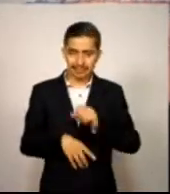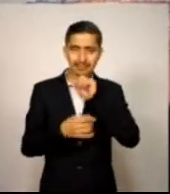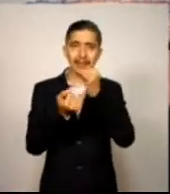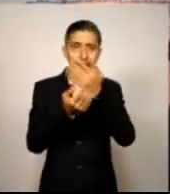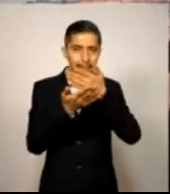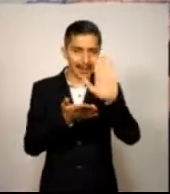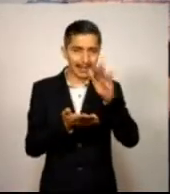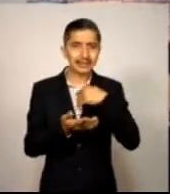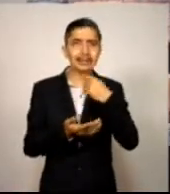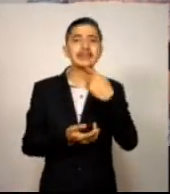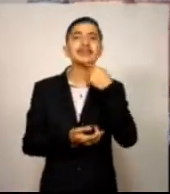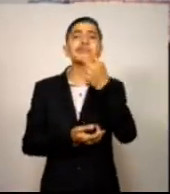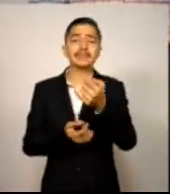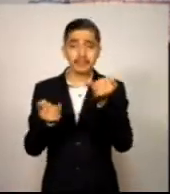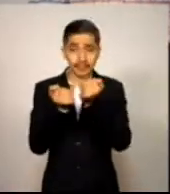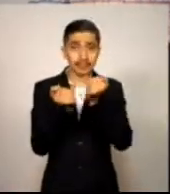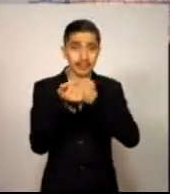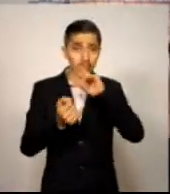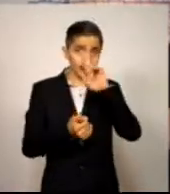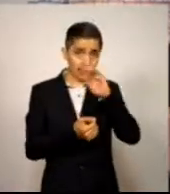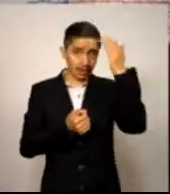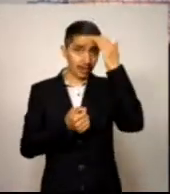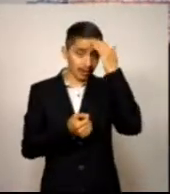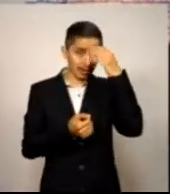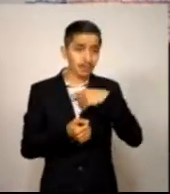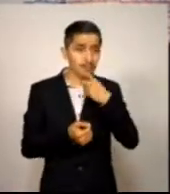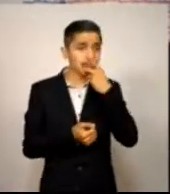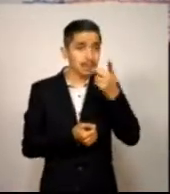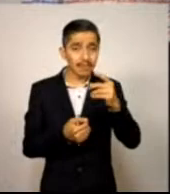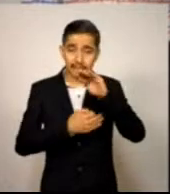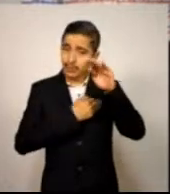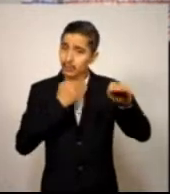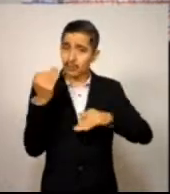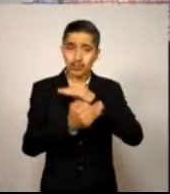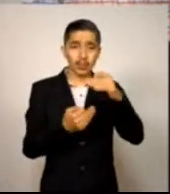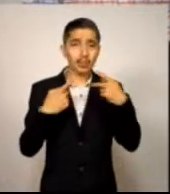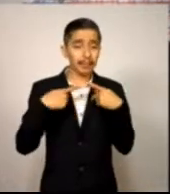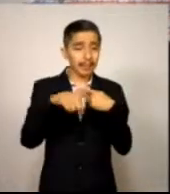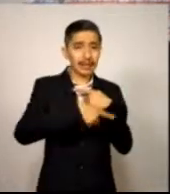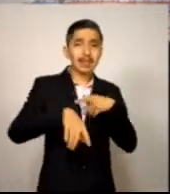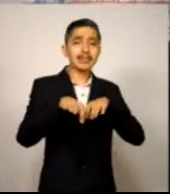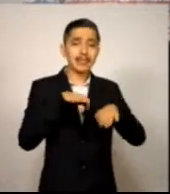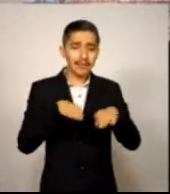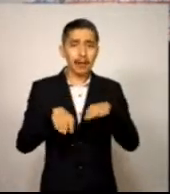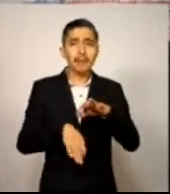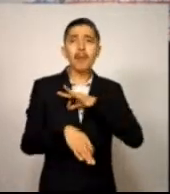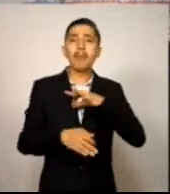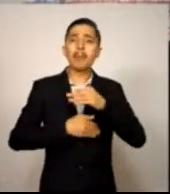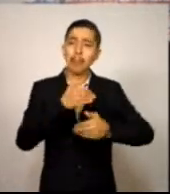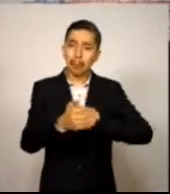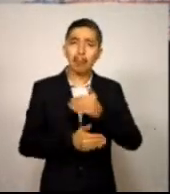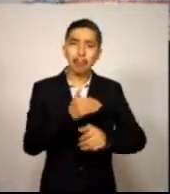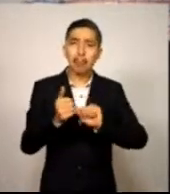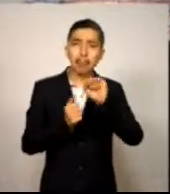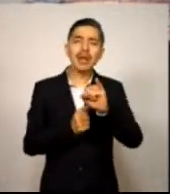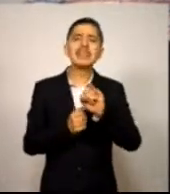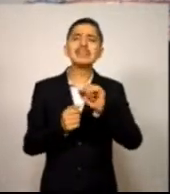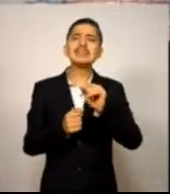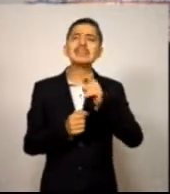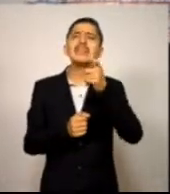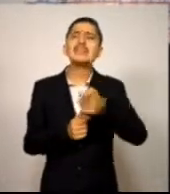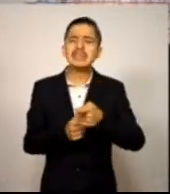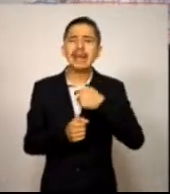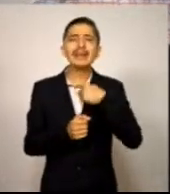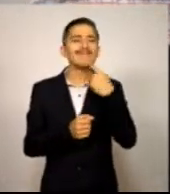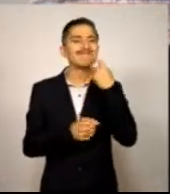un merecido reconocimiento a todos los que han trabajado para que esto sea posible y